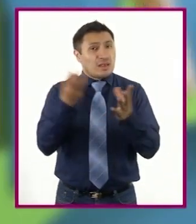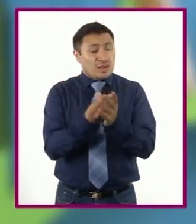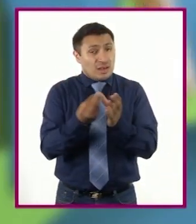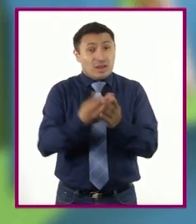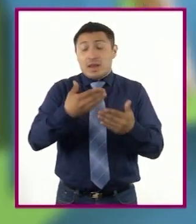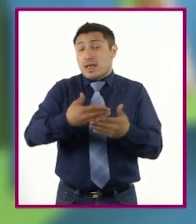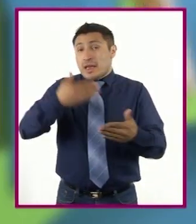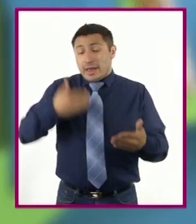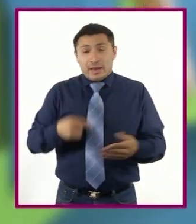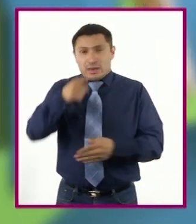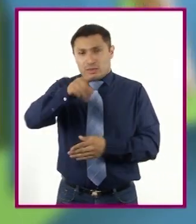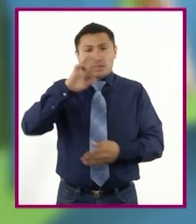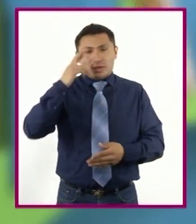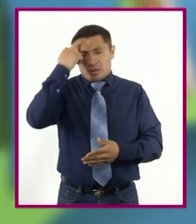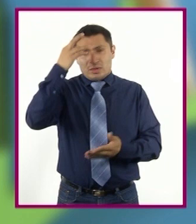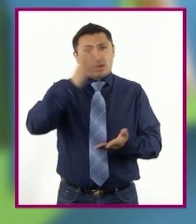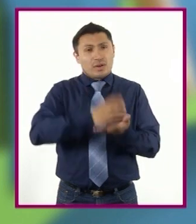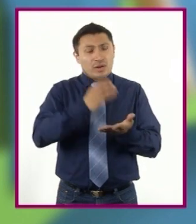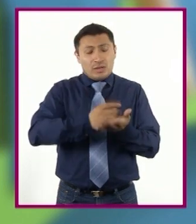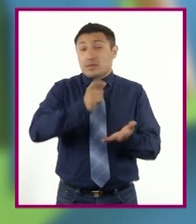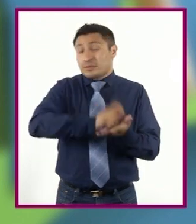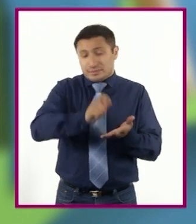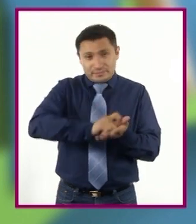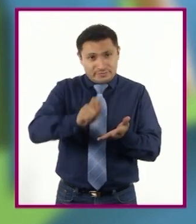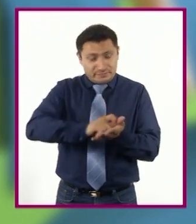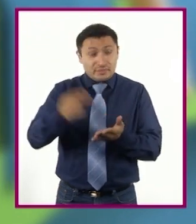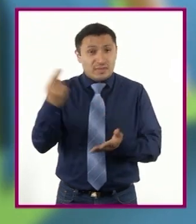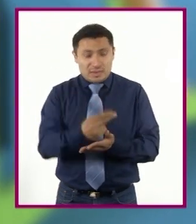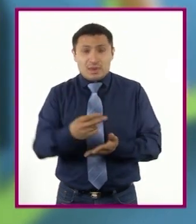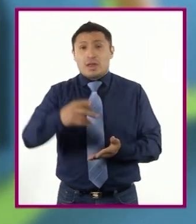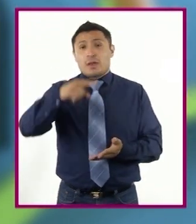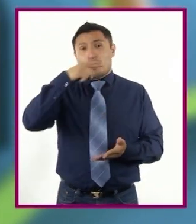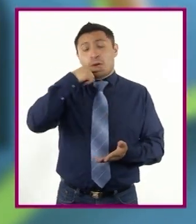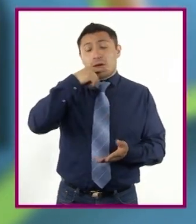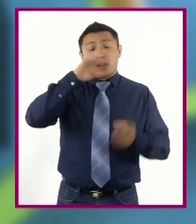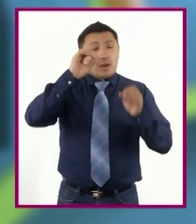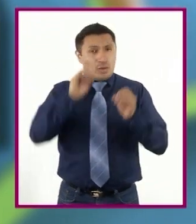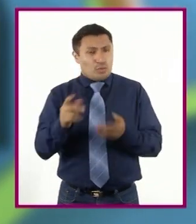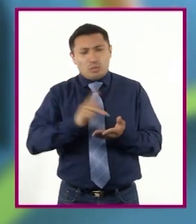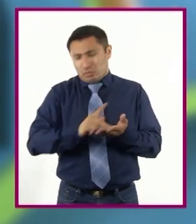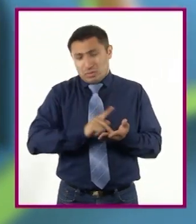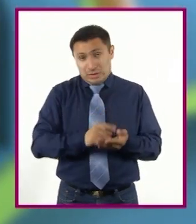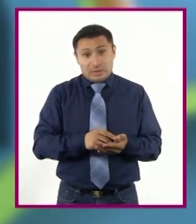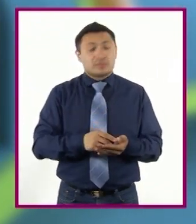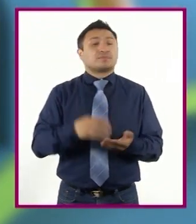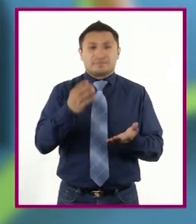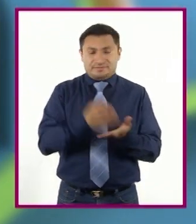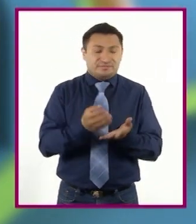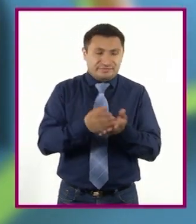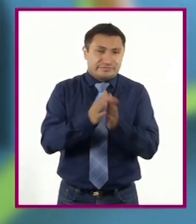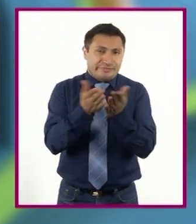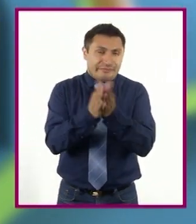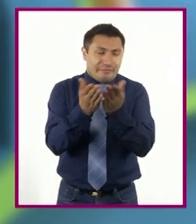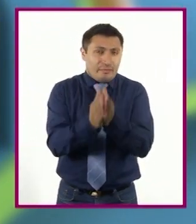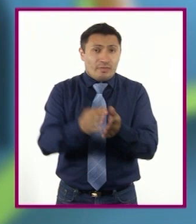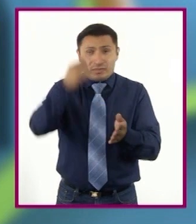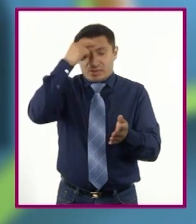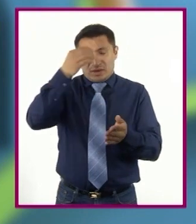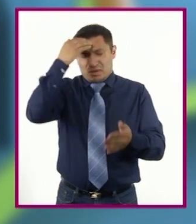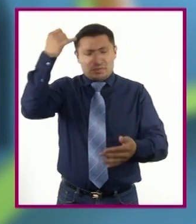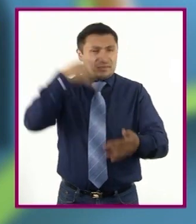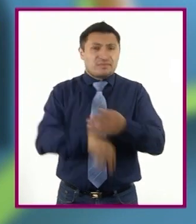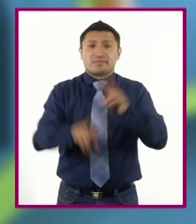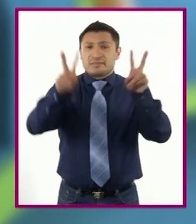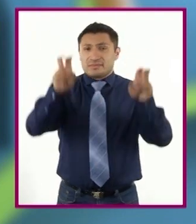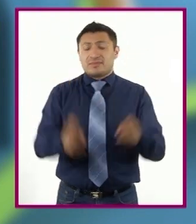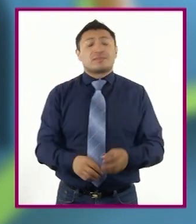para realizar anotaciones solo necesitan lápiz o bolígrafo, cuaderno y su libro de texto para profundizar